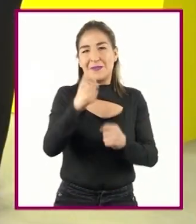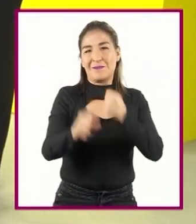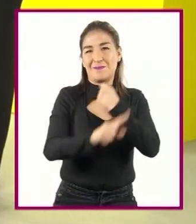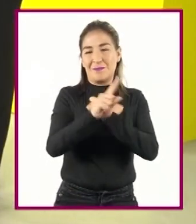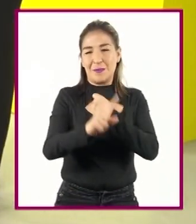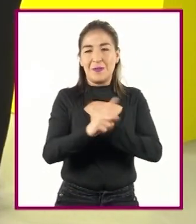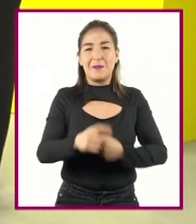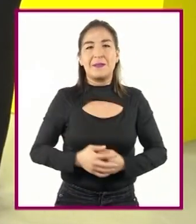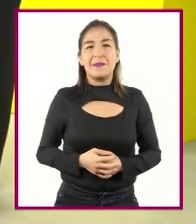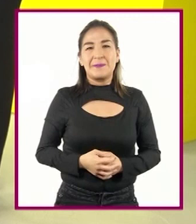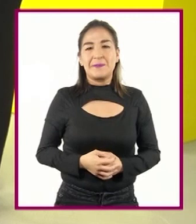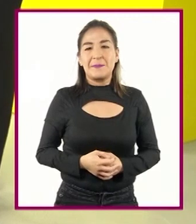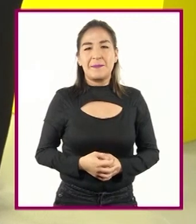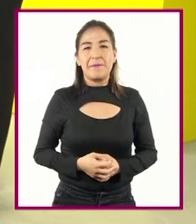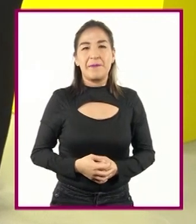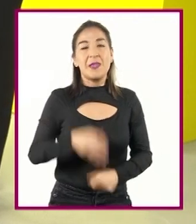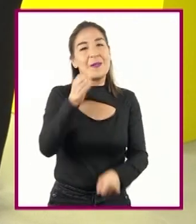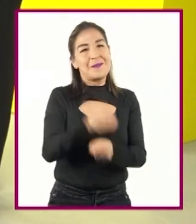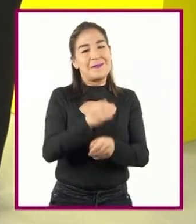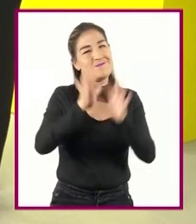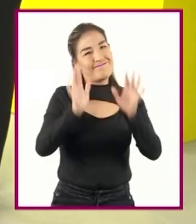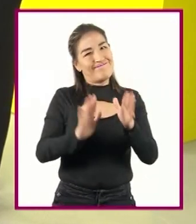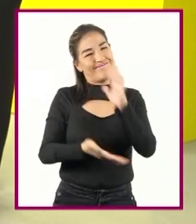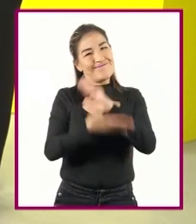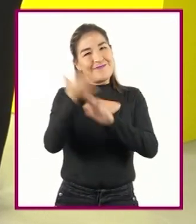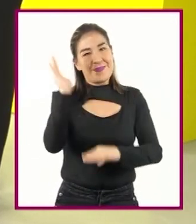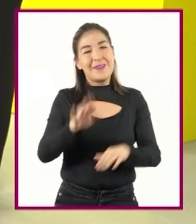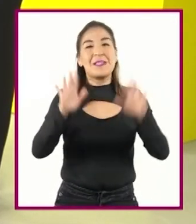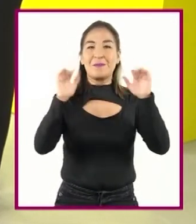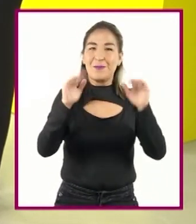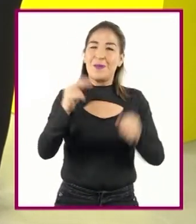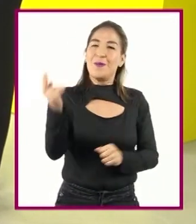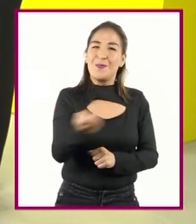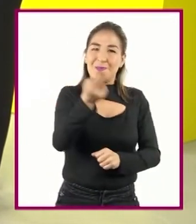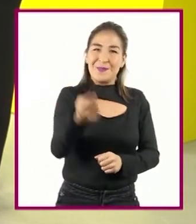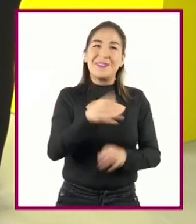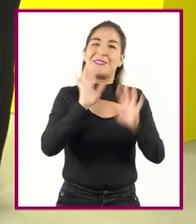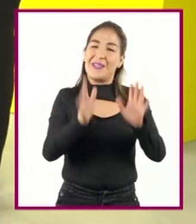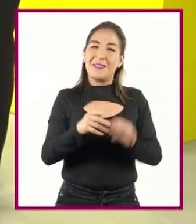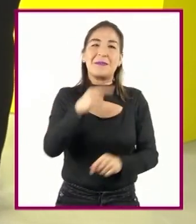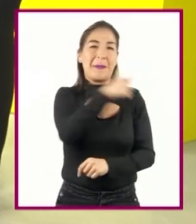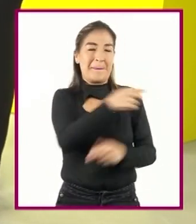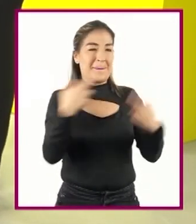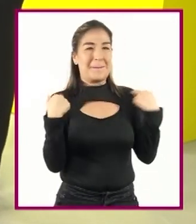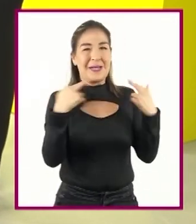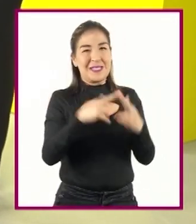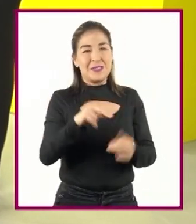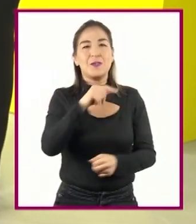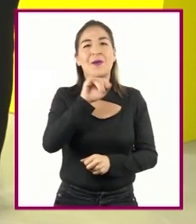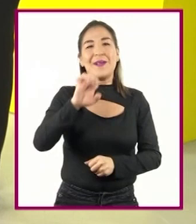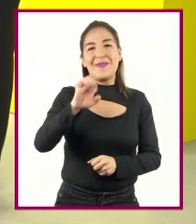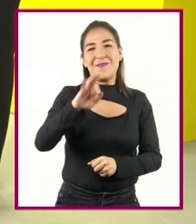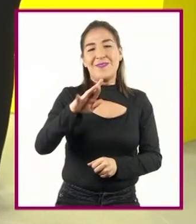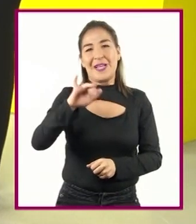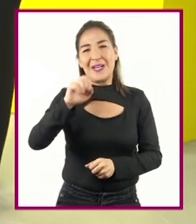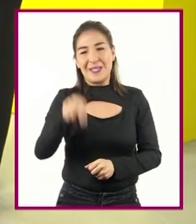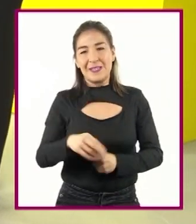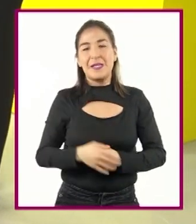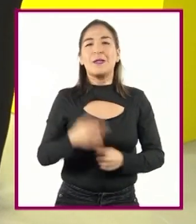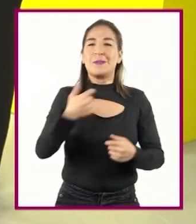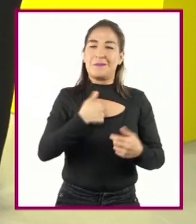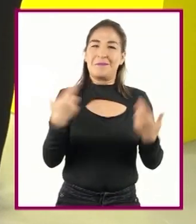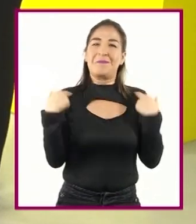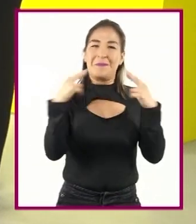conflictos. Es momento de irnos. Nos despedimos de ustedes, el profesor Efraín Domínguez y